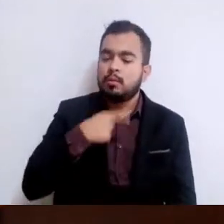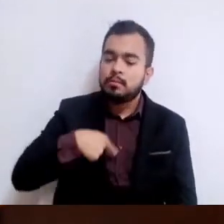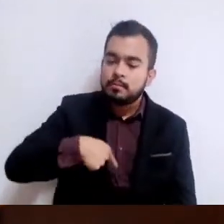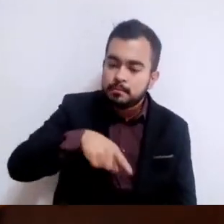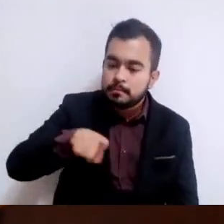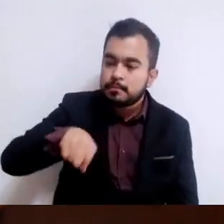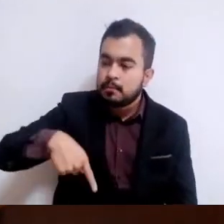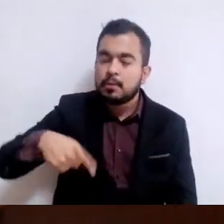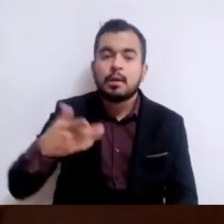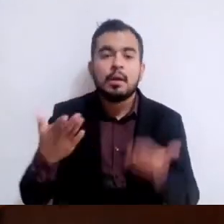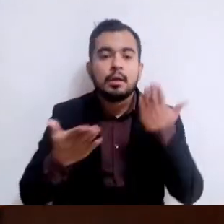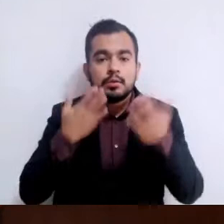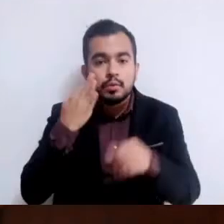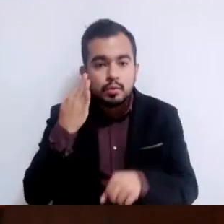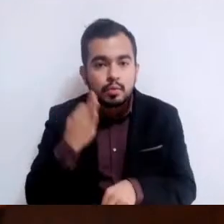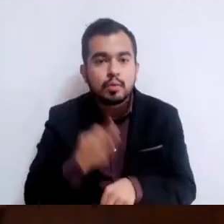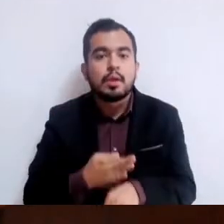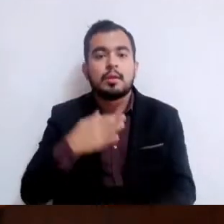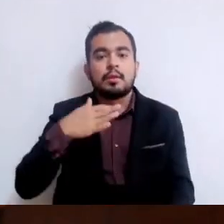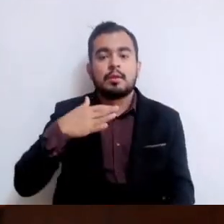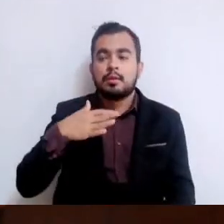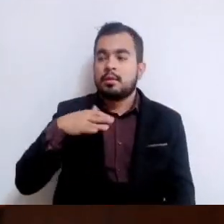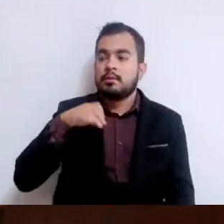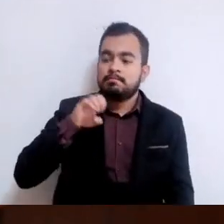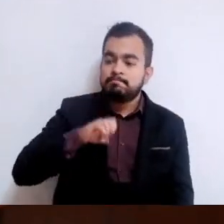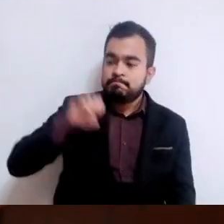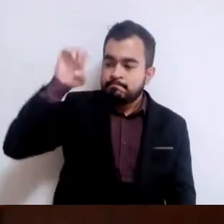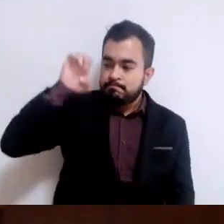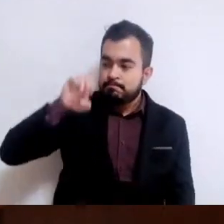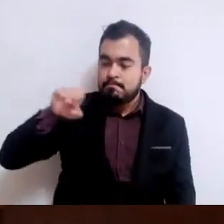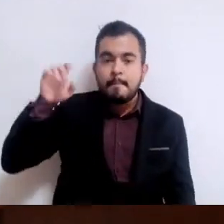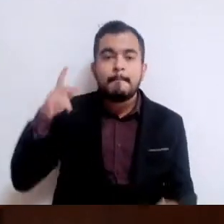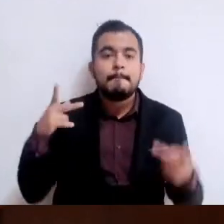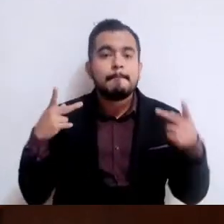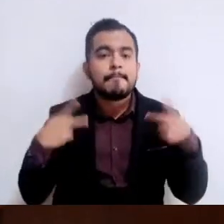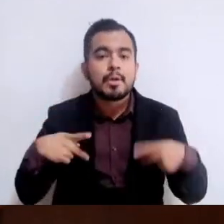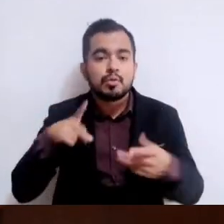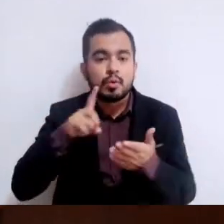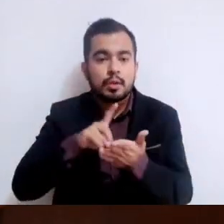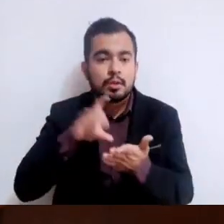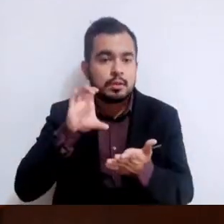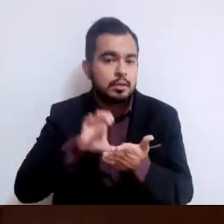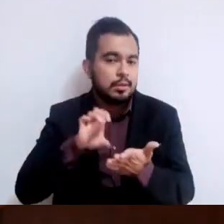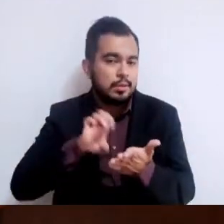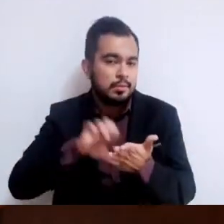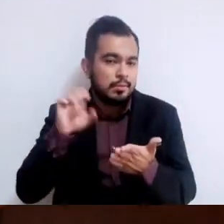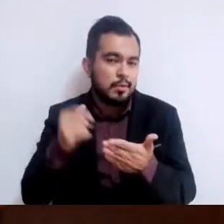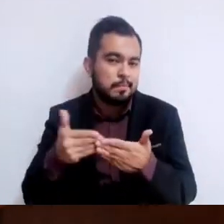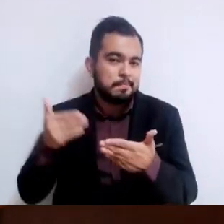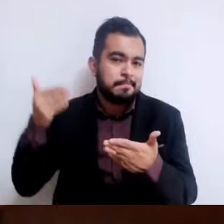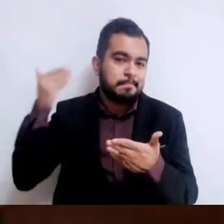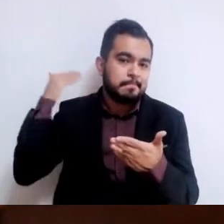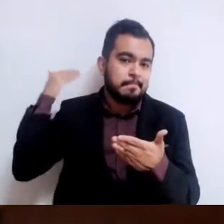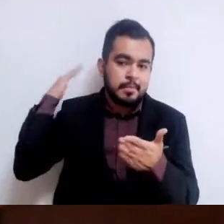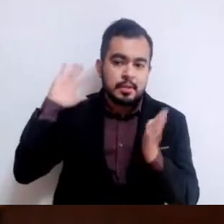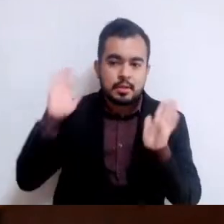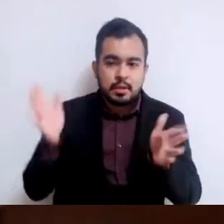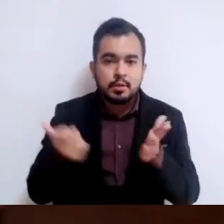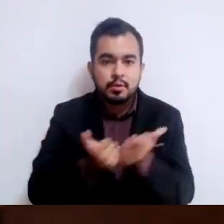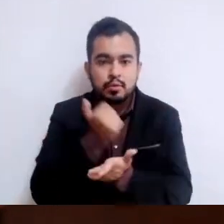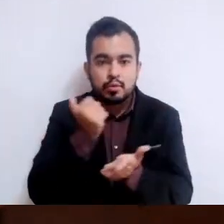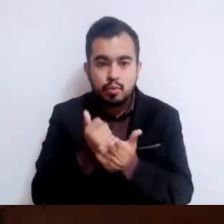estudiantes, adultos mayores y personas con discapacidad, como sucede desde hace años ya en la Ciudad de México. Lo hacemos